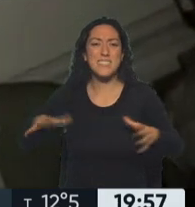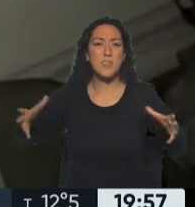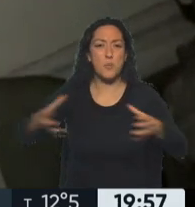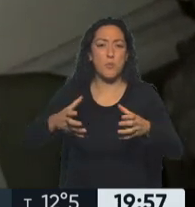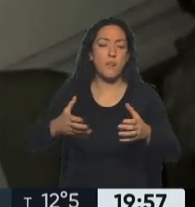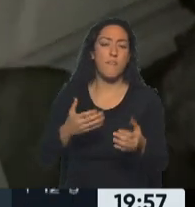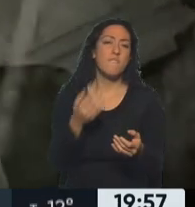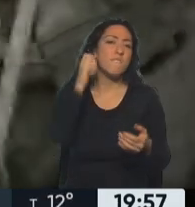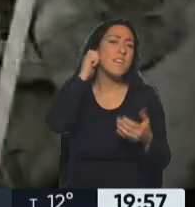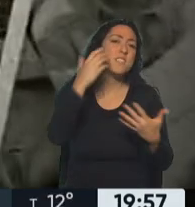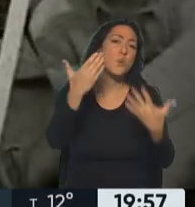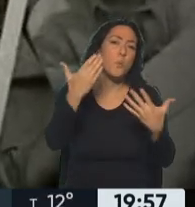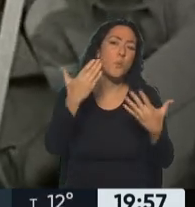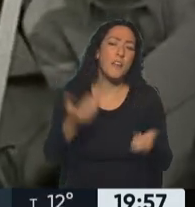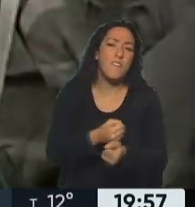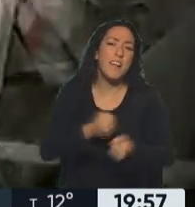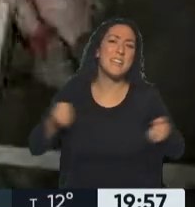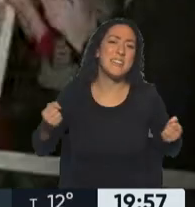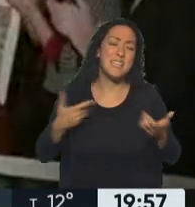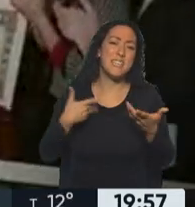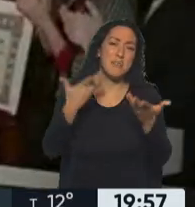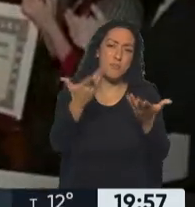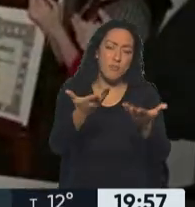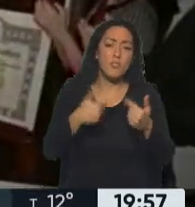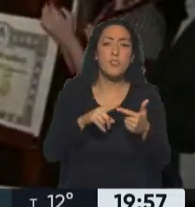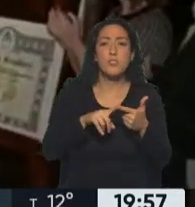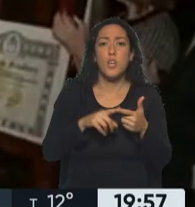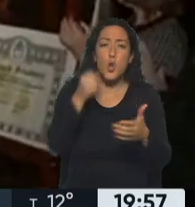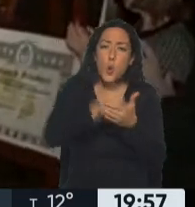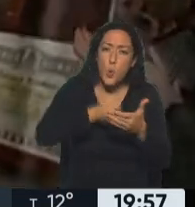queremos, queremos tu valentía, tu heroísmo y tu lucha